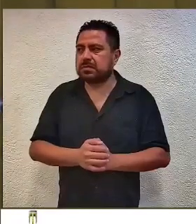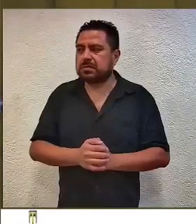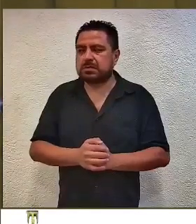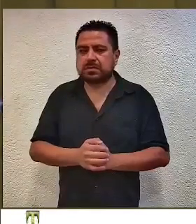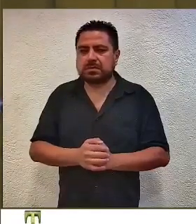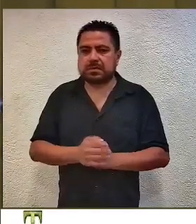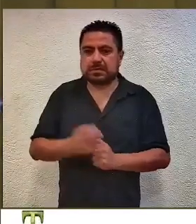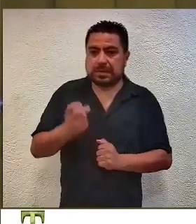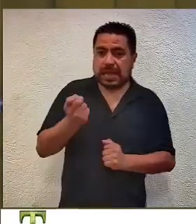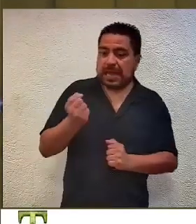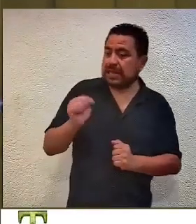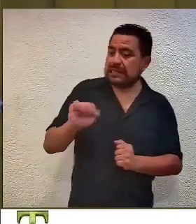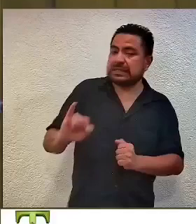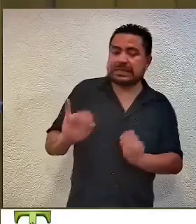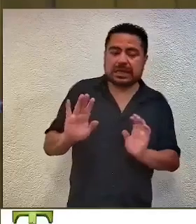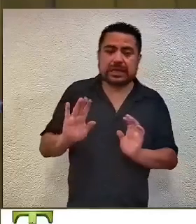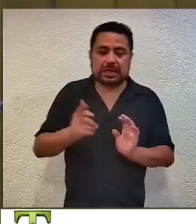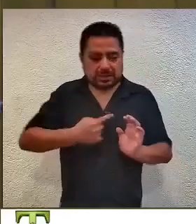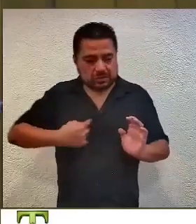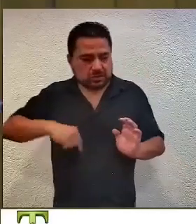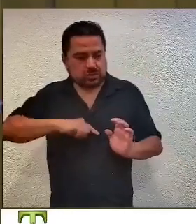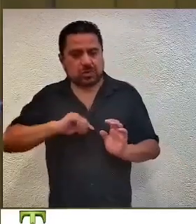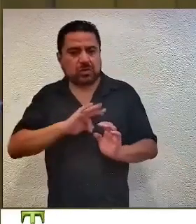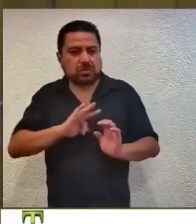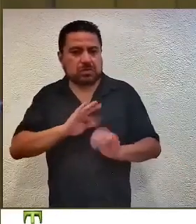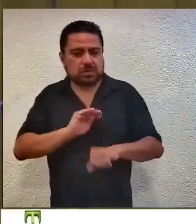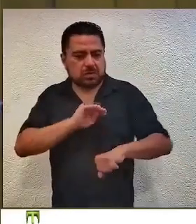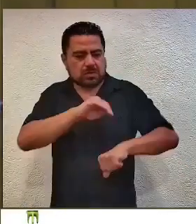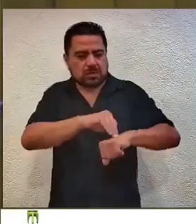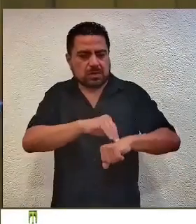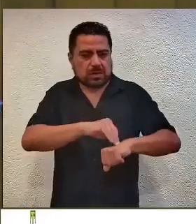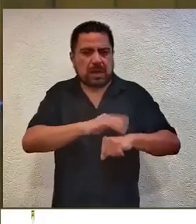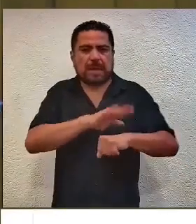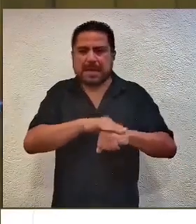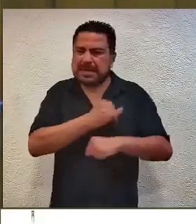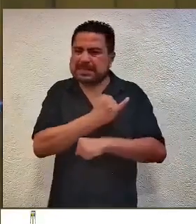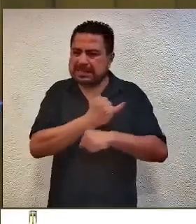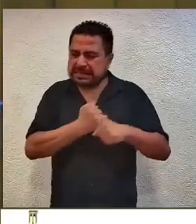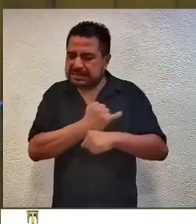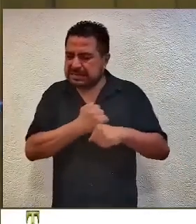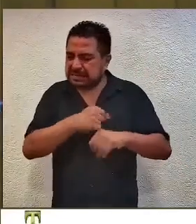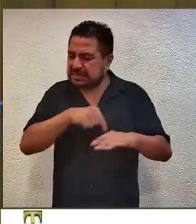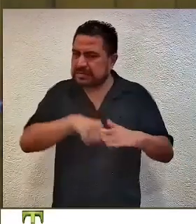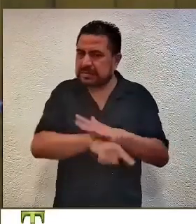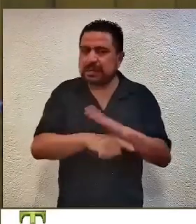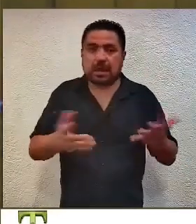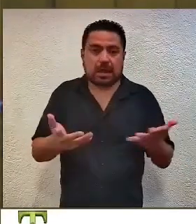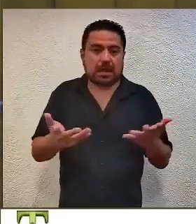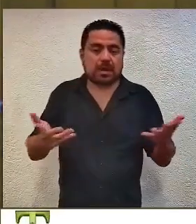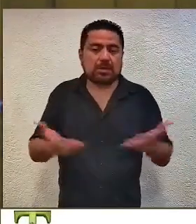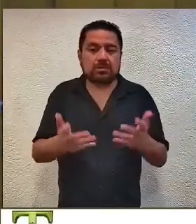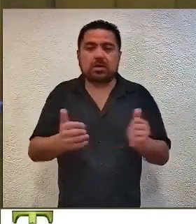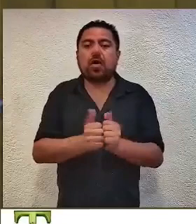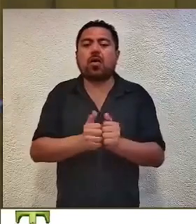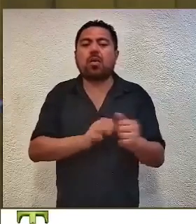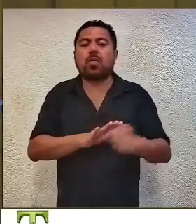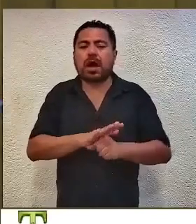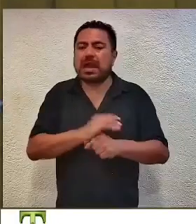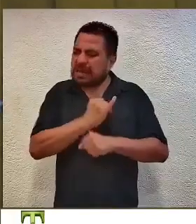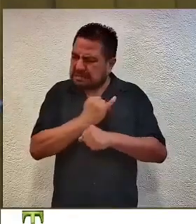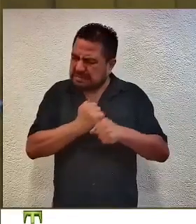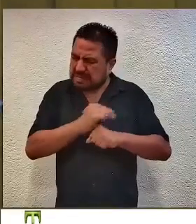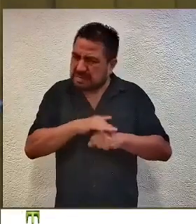Fue de esa manera que fijamos una litis y se hizo con el respectivo